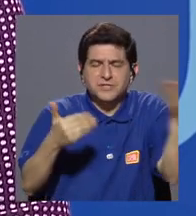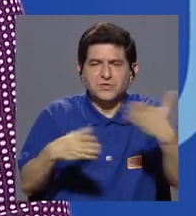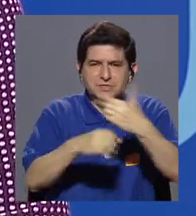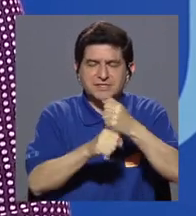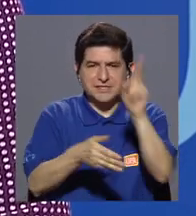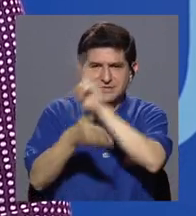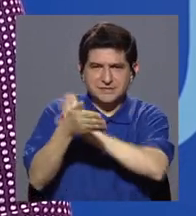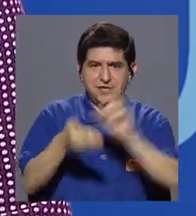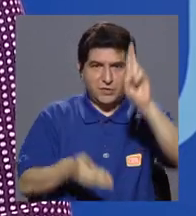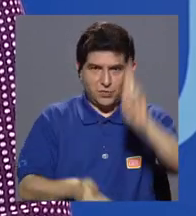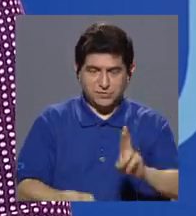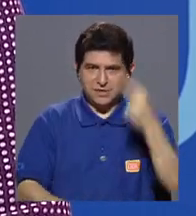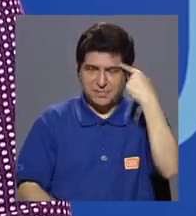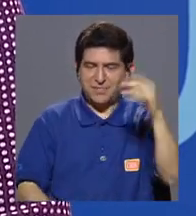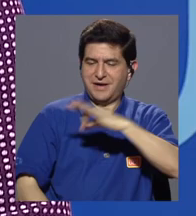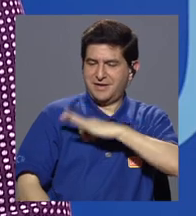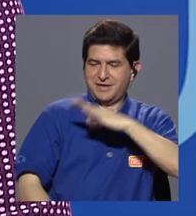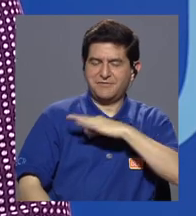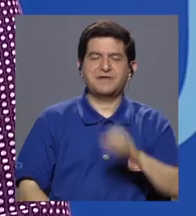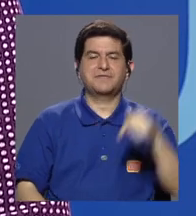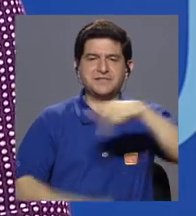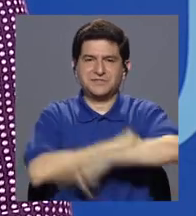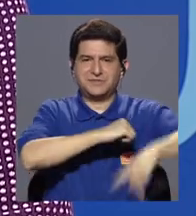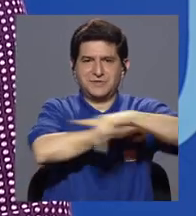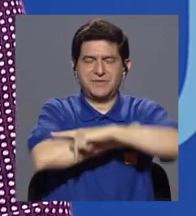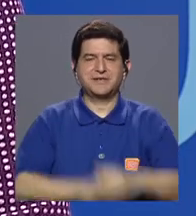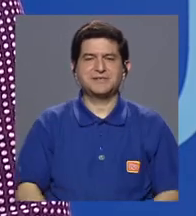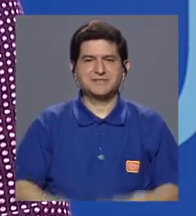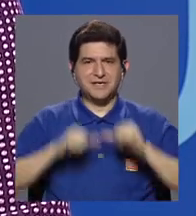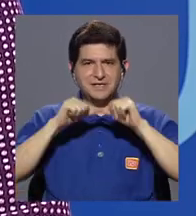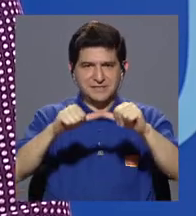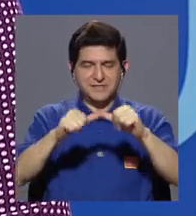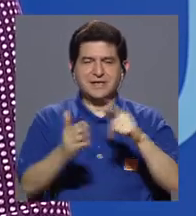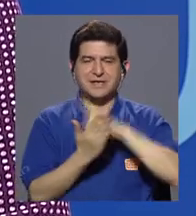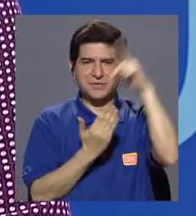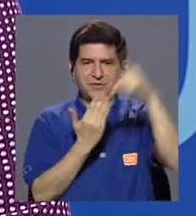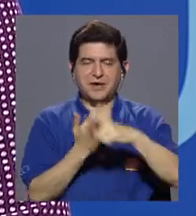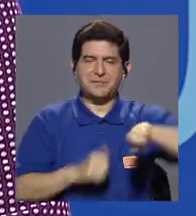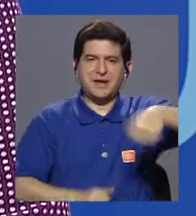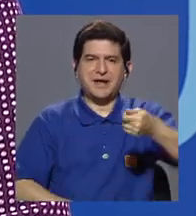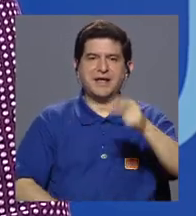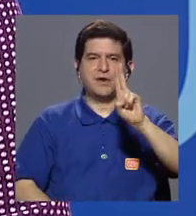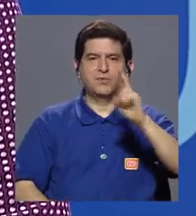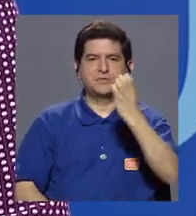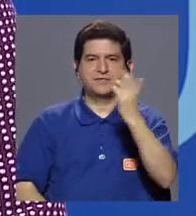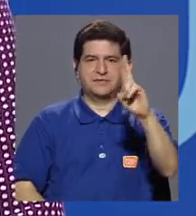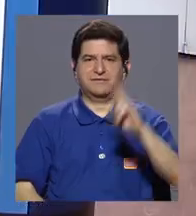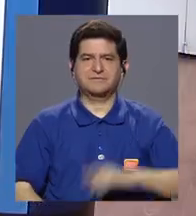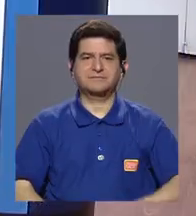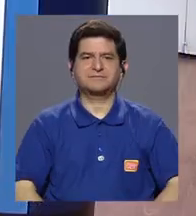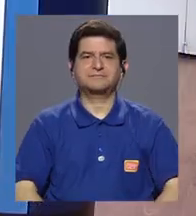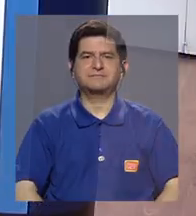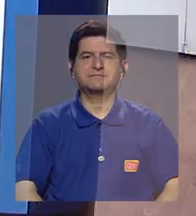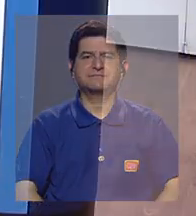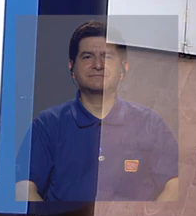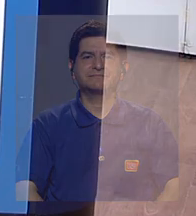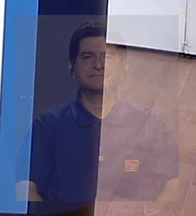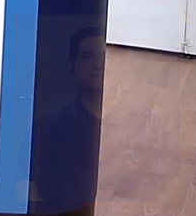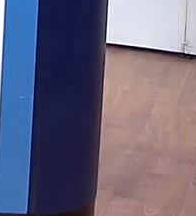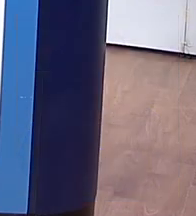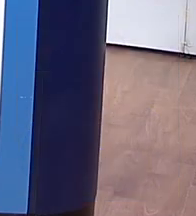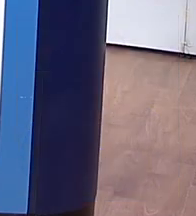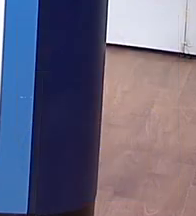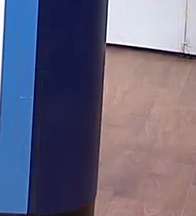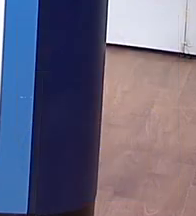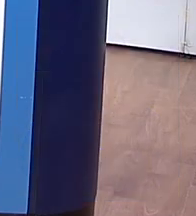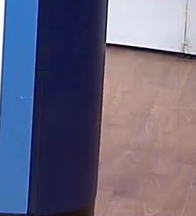genera desde la universidad de costa rica para el bienestar de nuestro país los dejamos en compañía de la programación de su canal user no olvides muchísimas